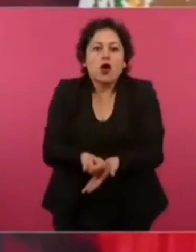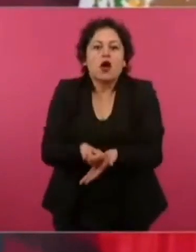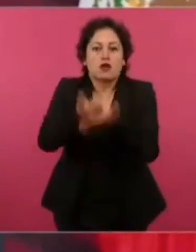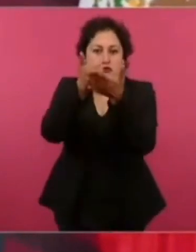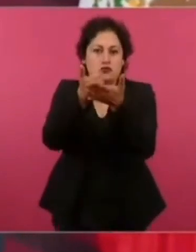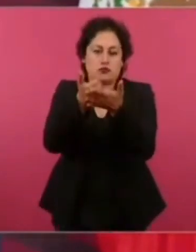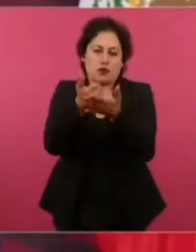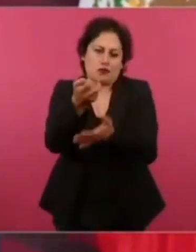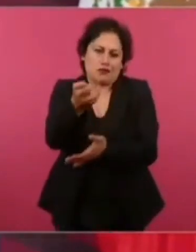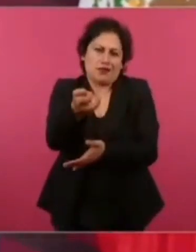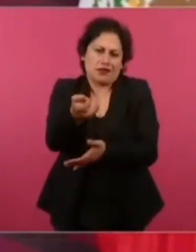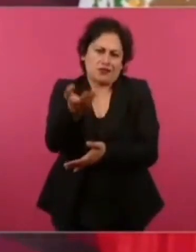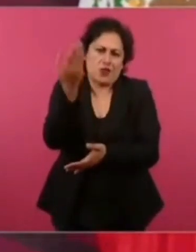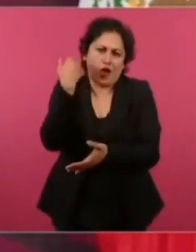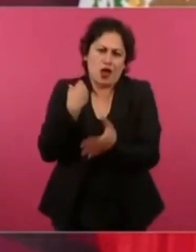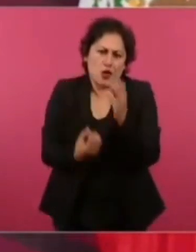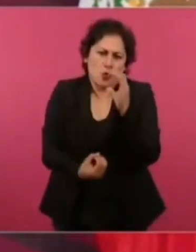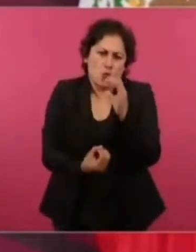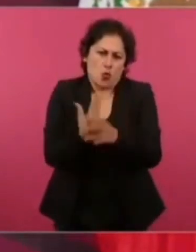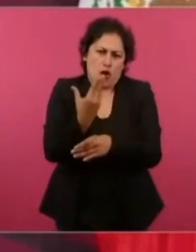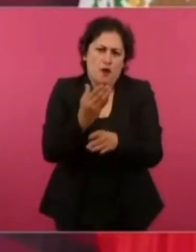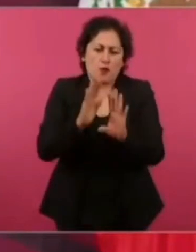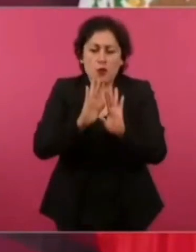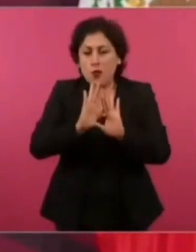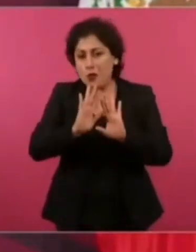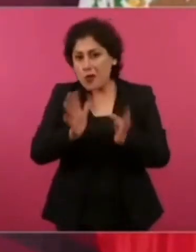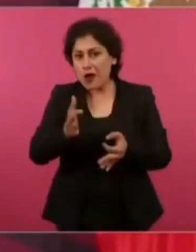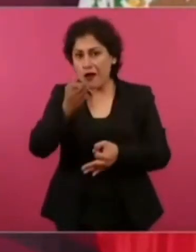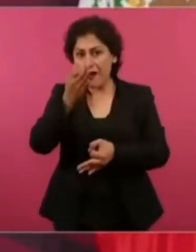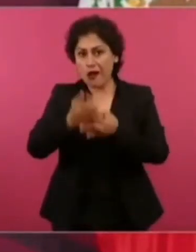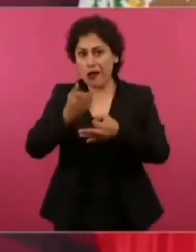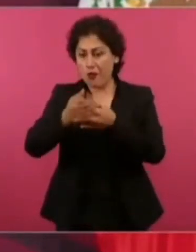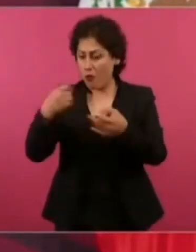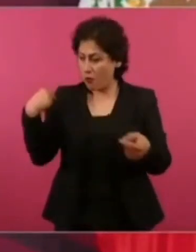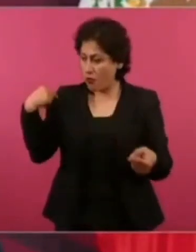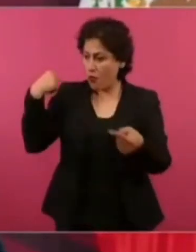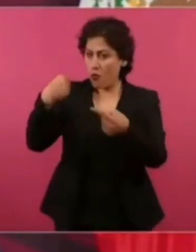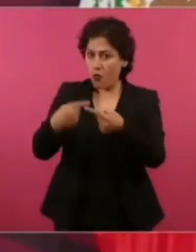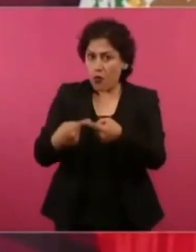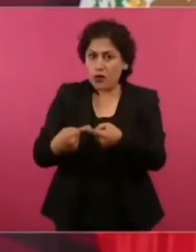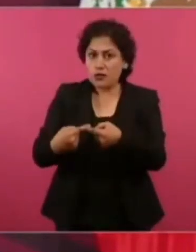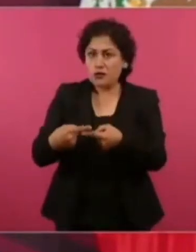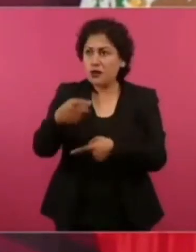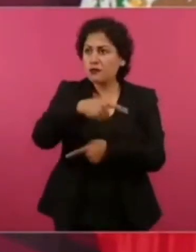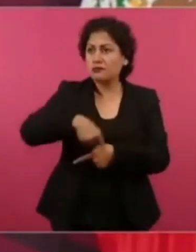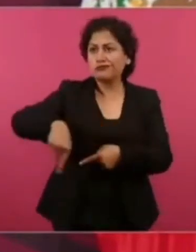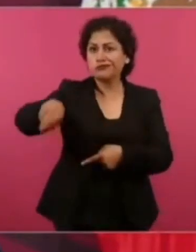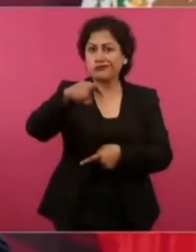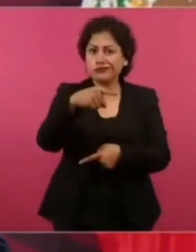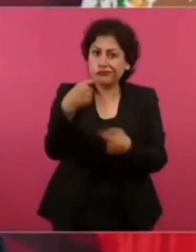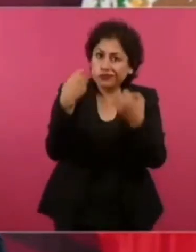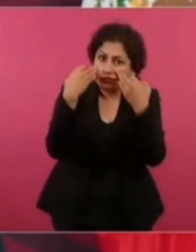que ya se ha venido dando a conocer y lo vamos a patentar. Se llama